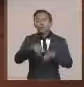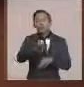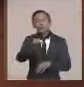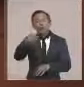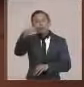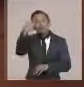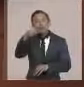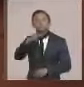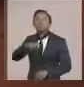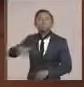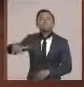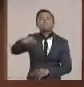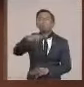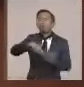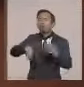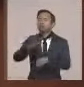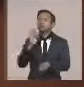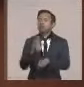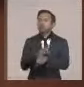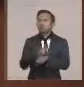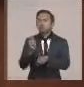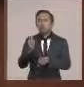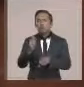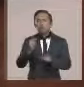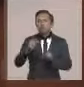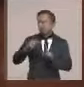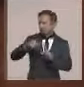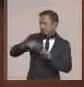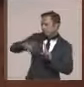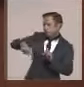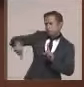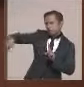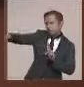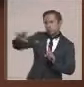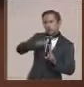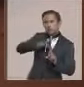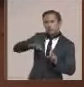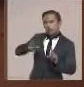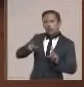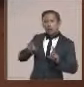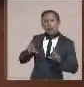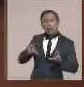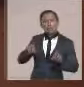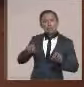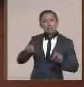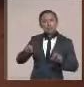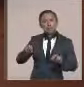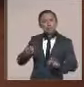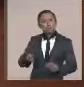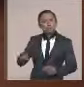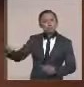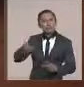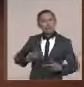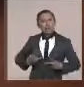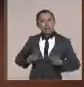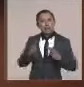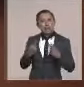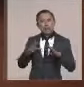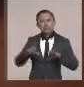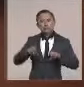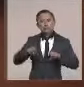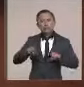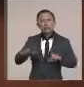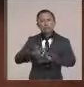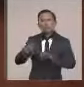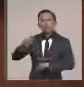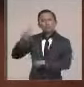para quitarles este cáncer de aquí para allá que está invadiendo a México, que tienen hoy una condición de venir a ofrecer lo que no van a